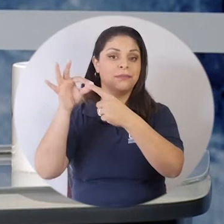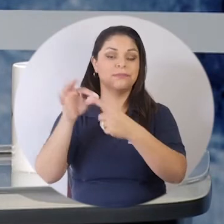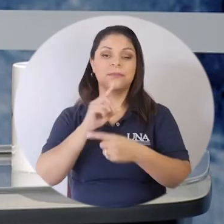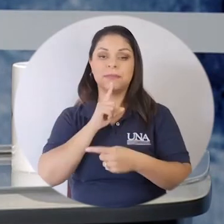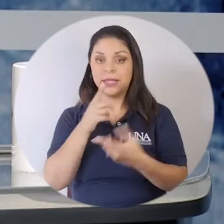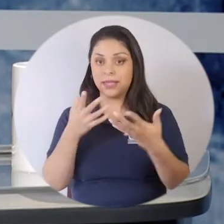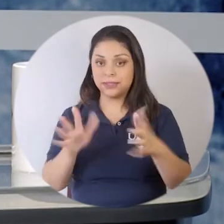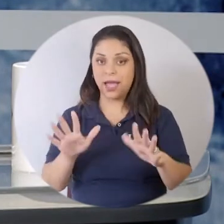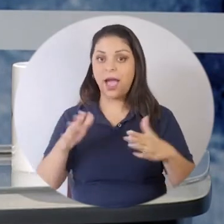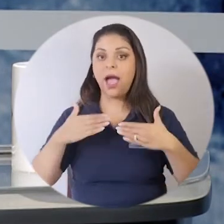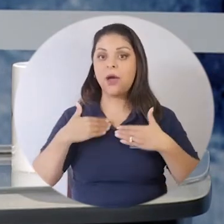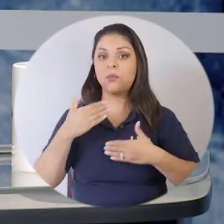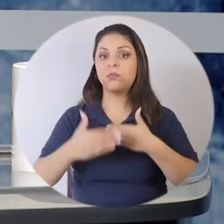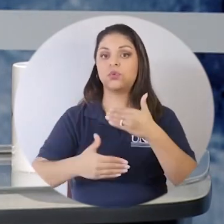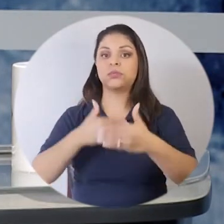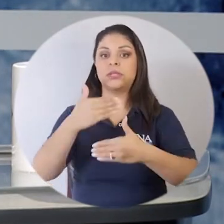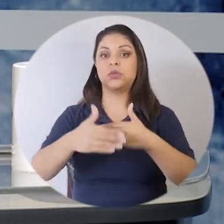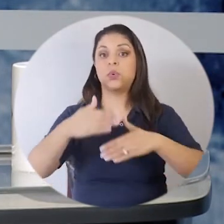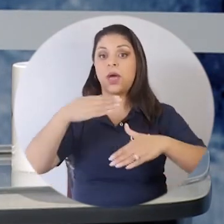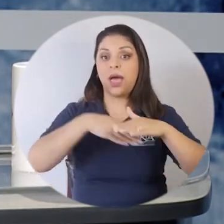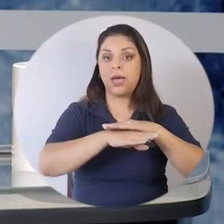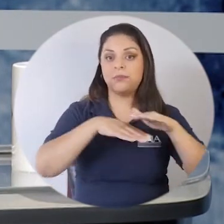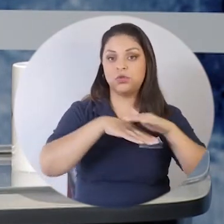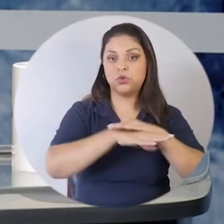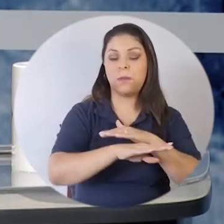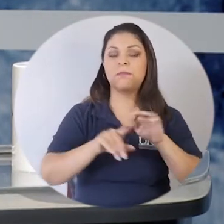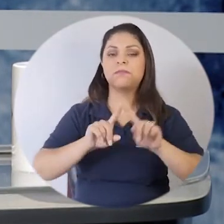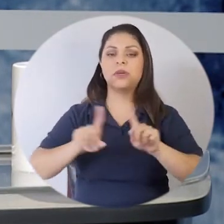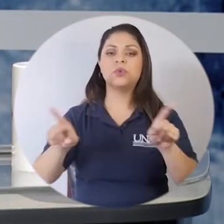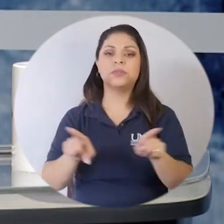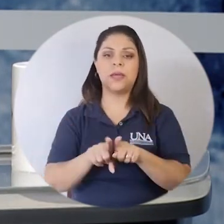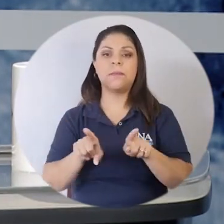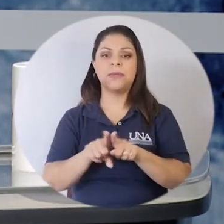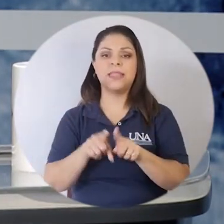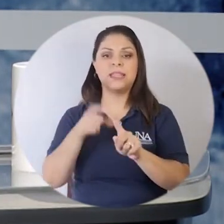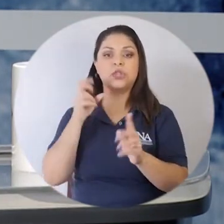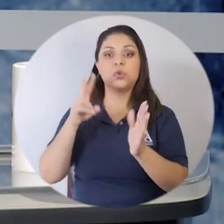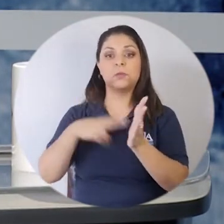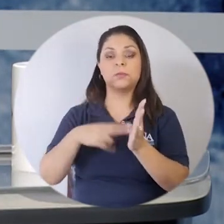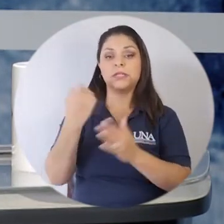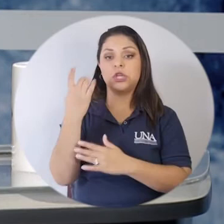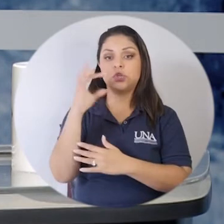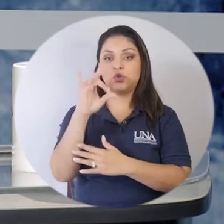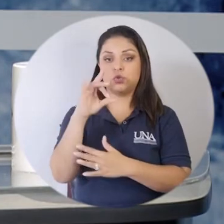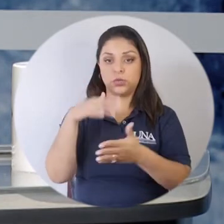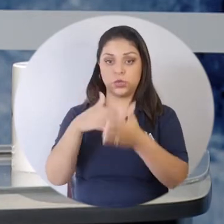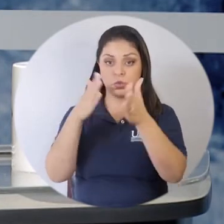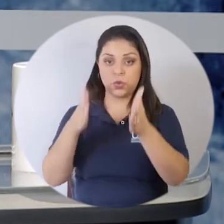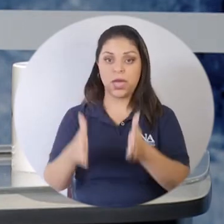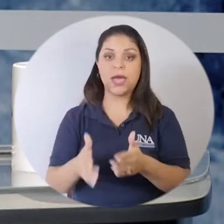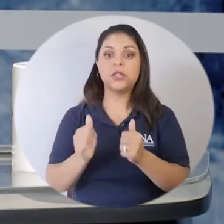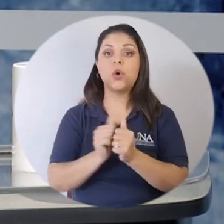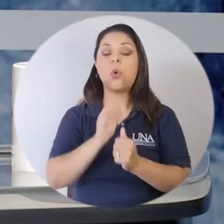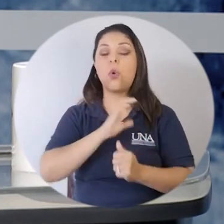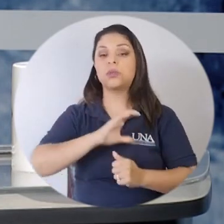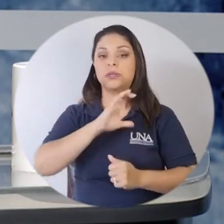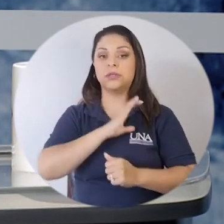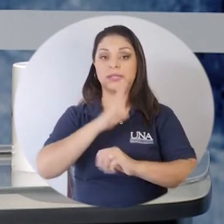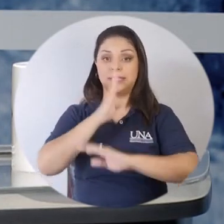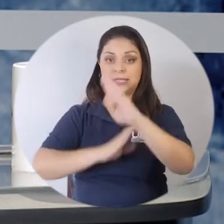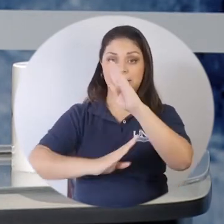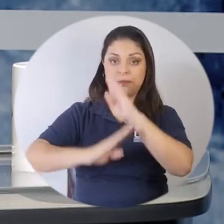Ya lo estamos viendo de que hay un proceso de admisión, pero también a partir del 2018 el estudiante con condición